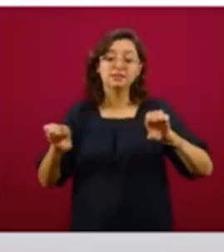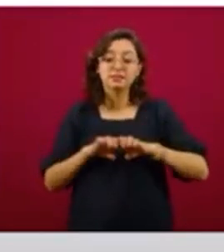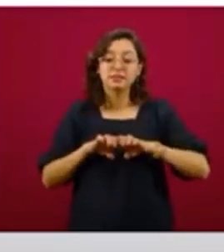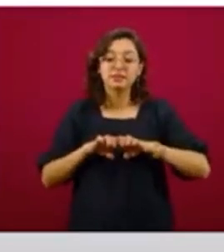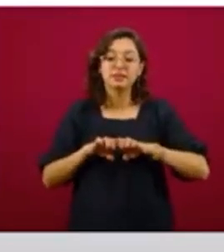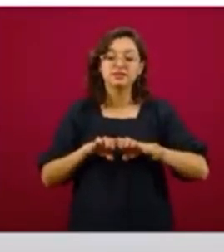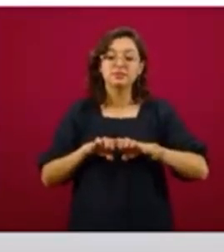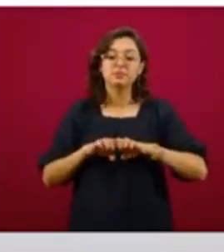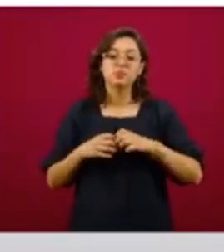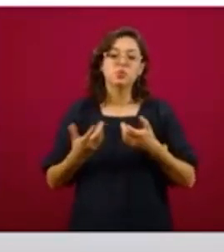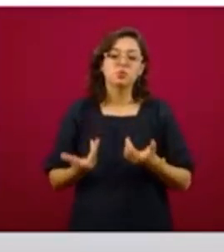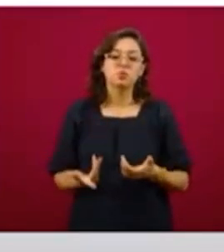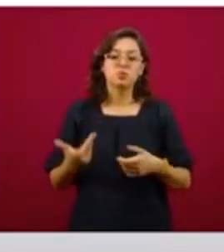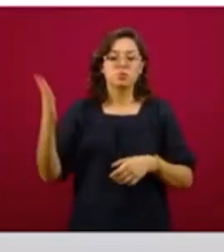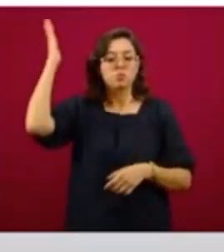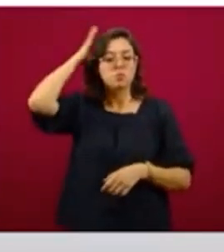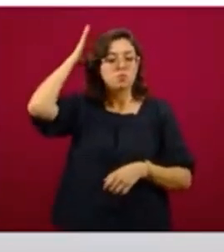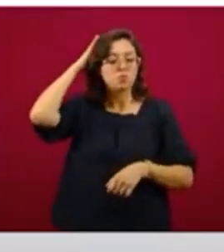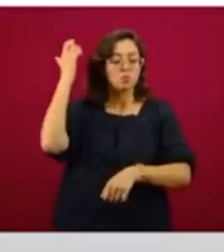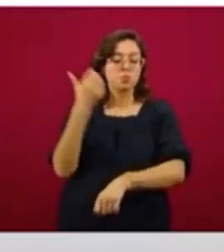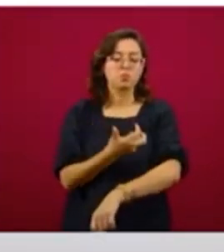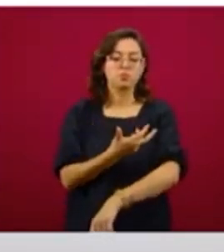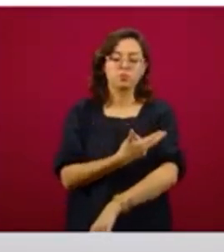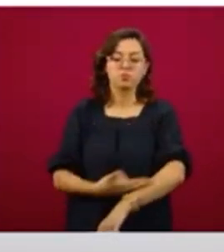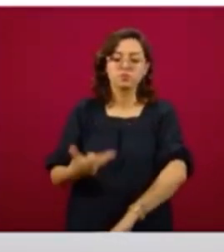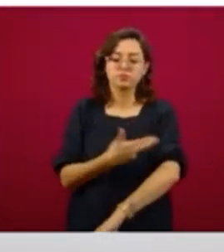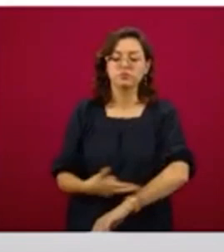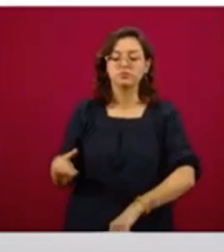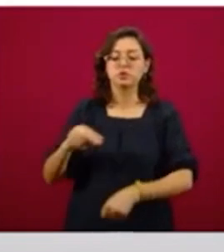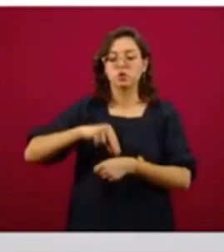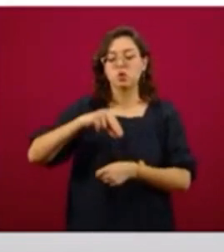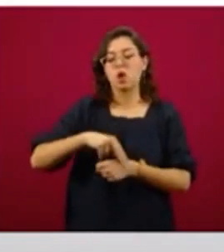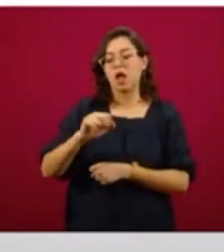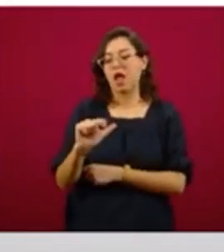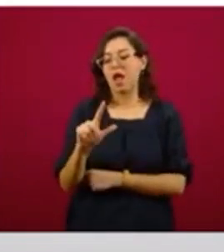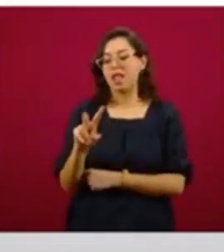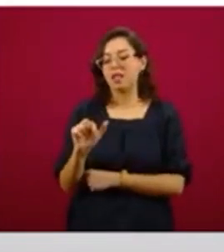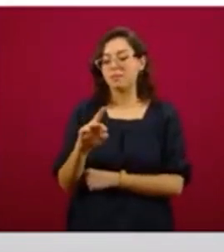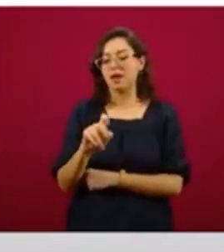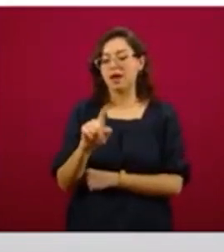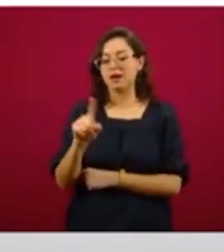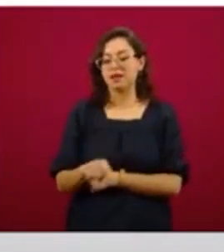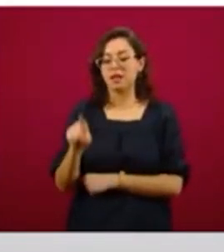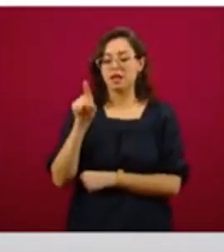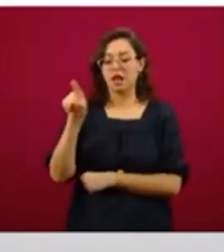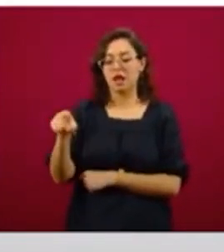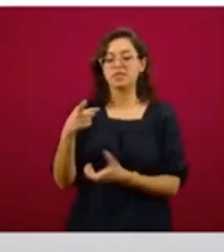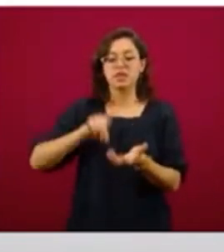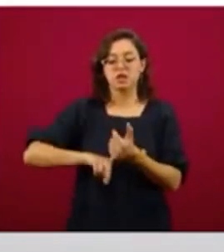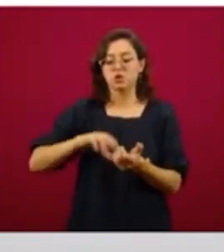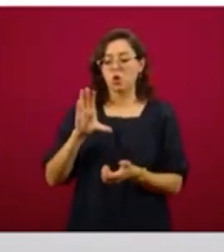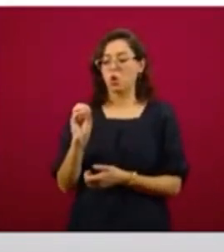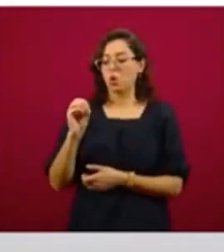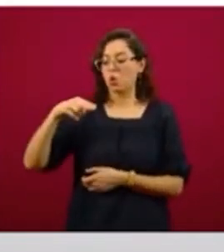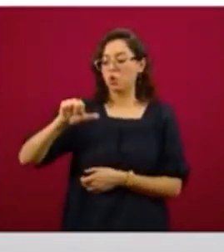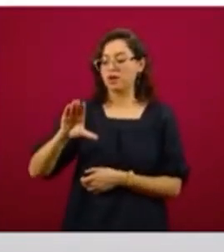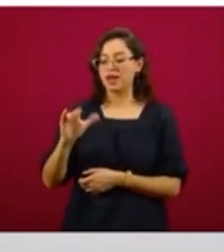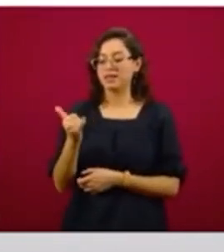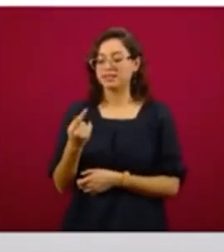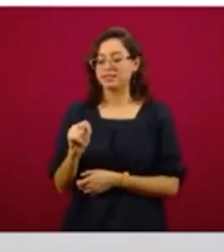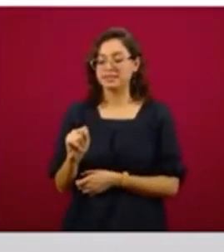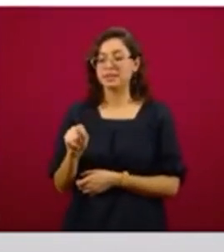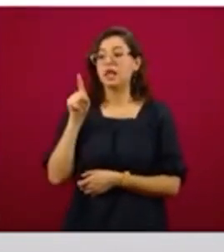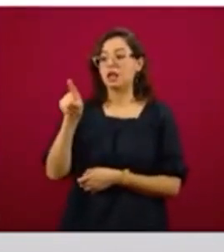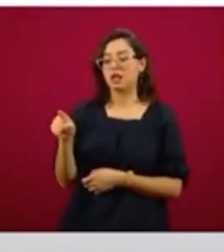que coordina la doctora álvarez buylla en el conacyt y que son de diferentes grupos científicos